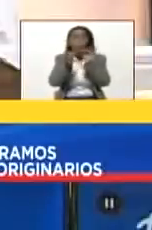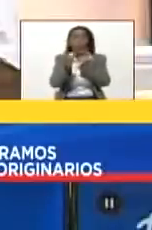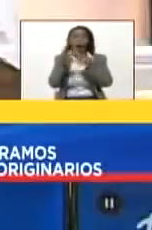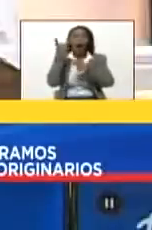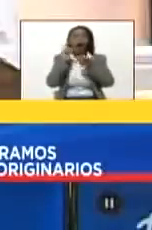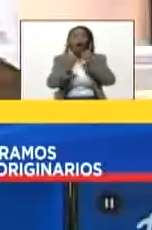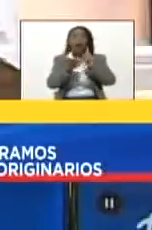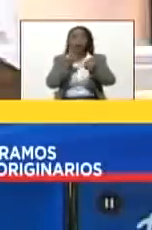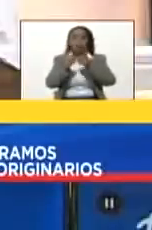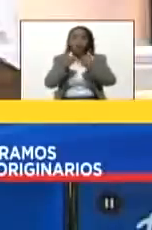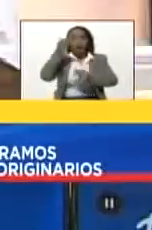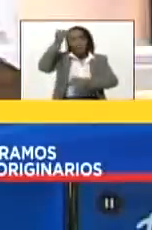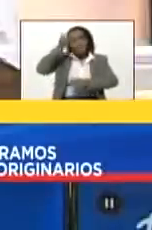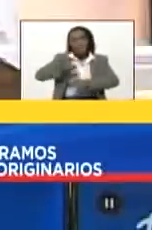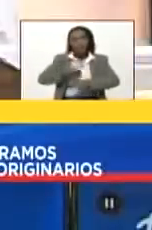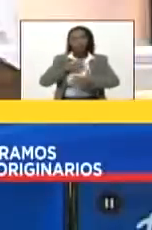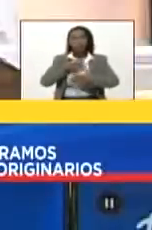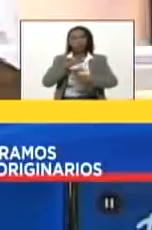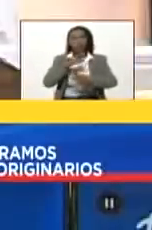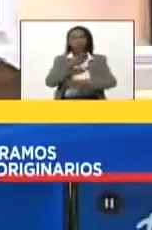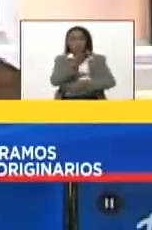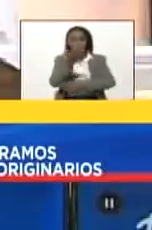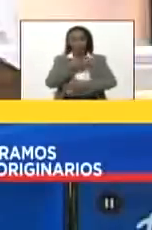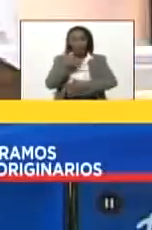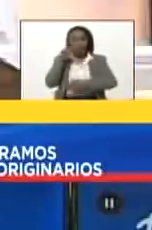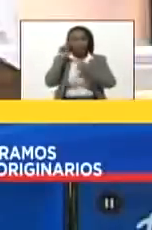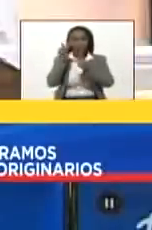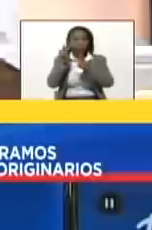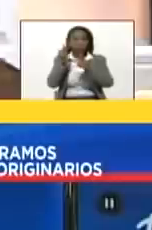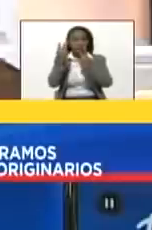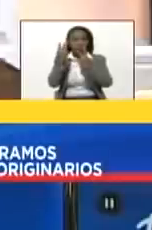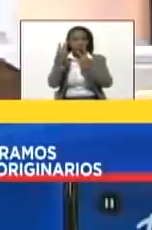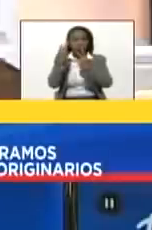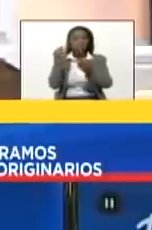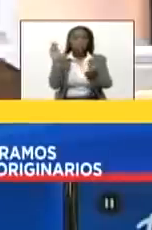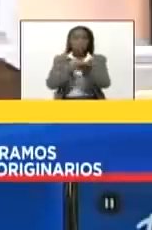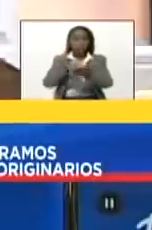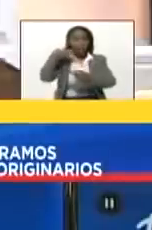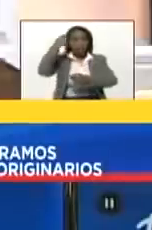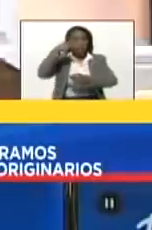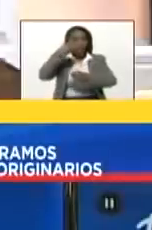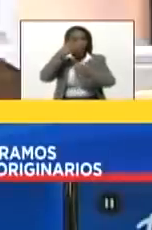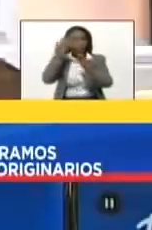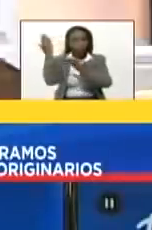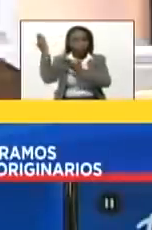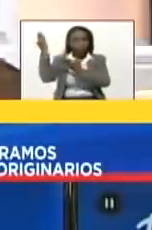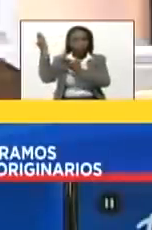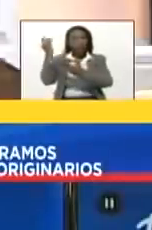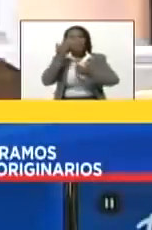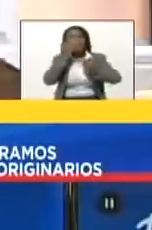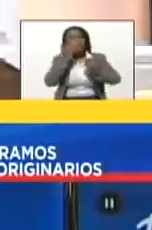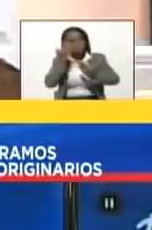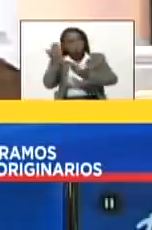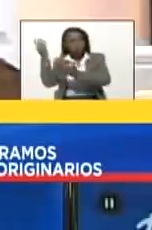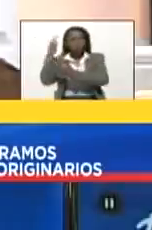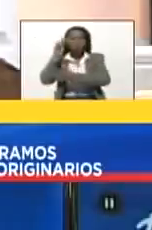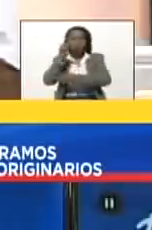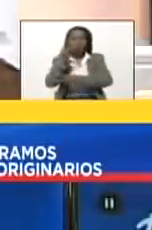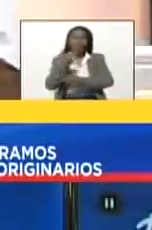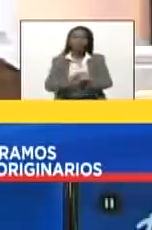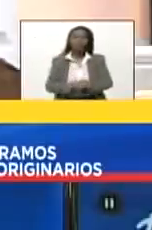hay algunas imágenes interesantes. ¿Ustedes lo quieren ver? Sí. Ponemos el video. Sí. Vamos a ver el video,